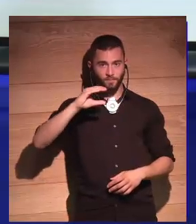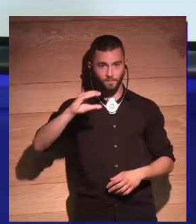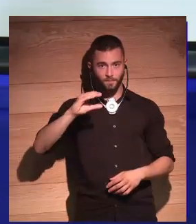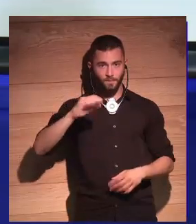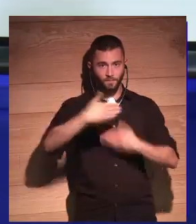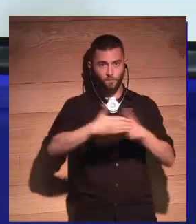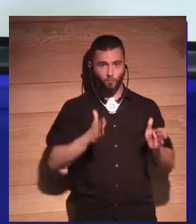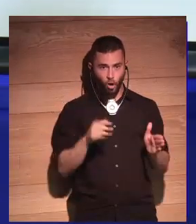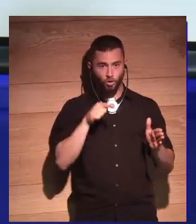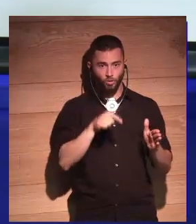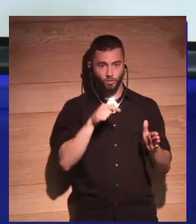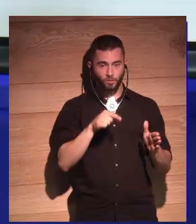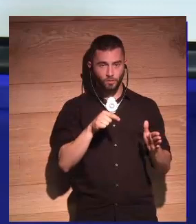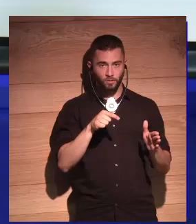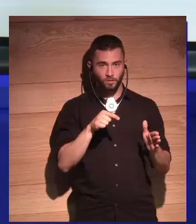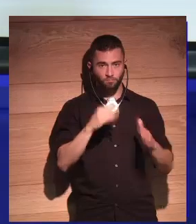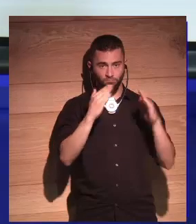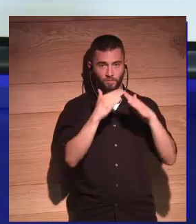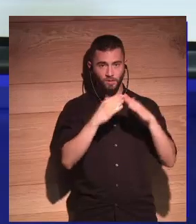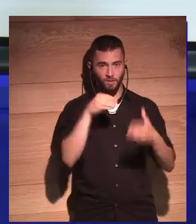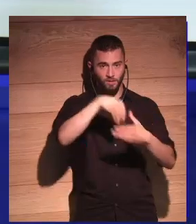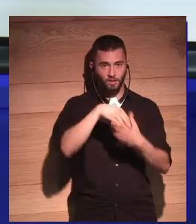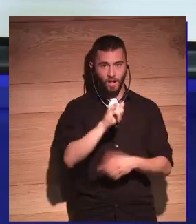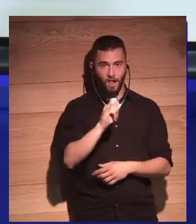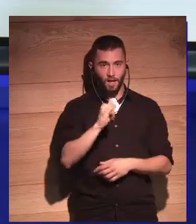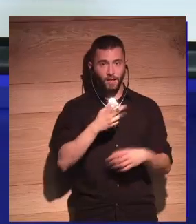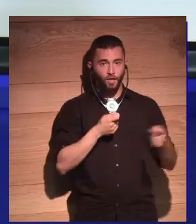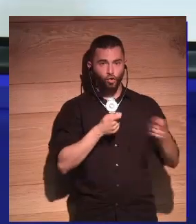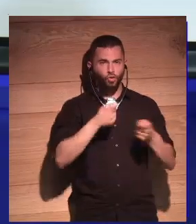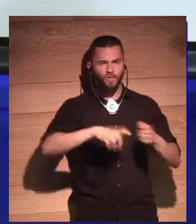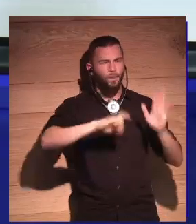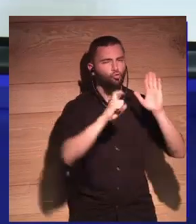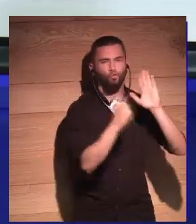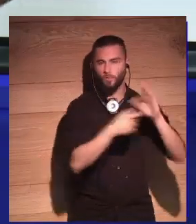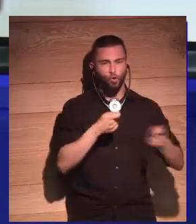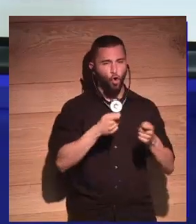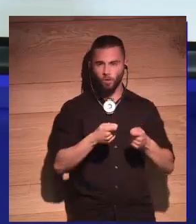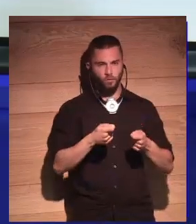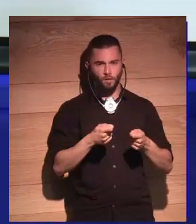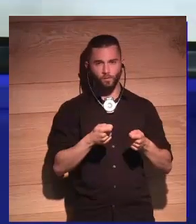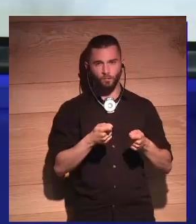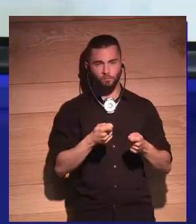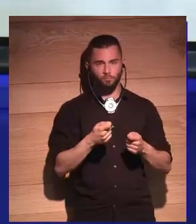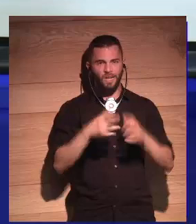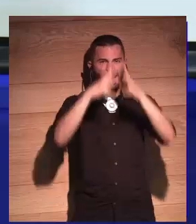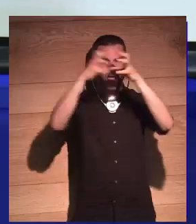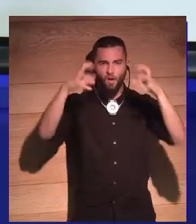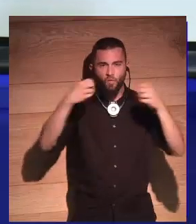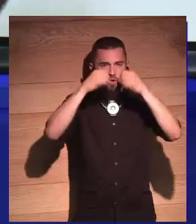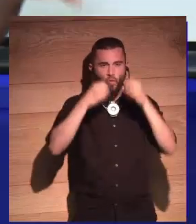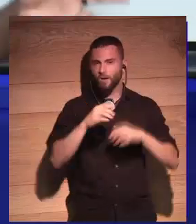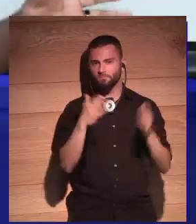Y esto está en casa y lo controlamos por completo. Es decir, no está en la nube, no